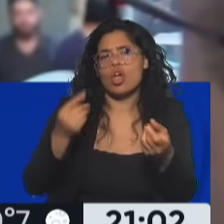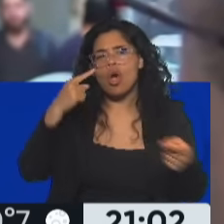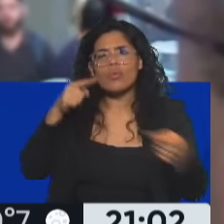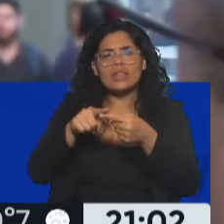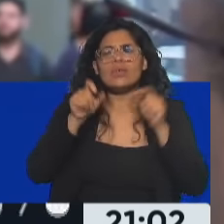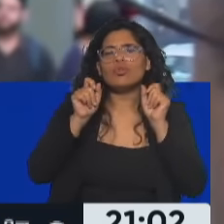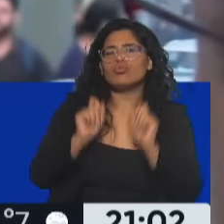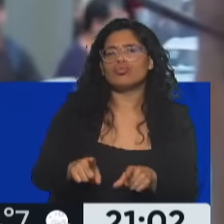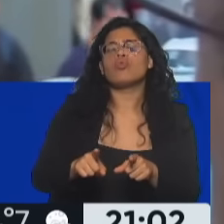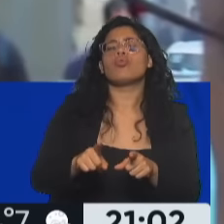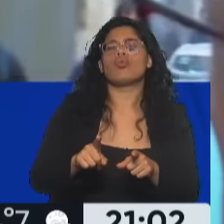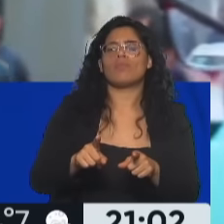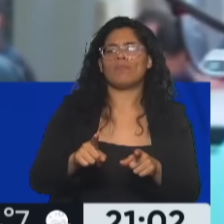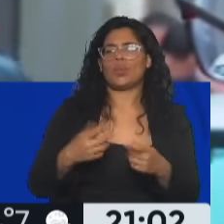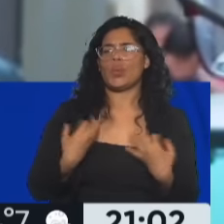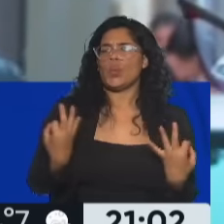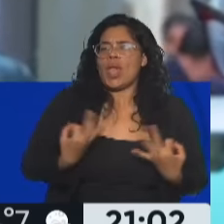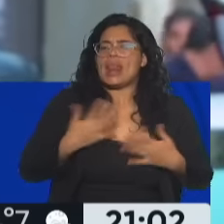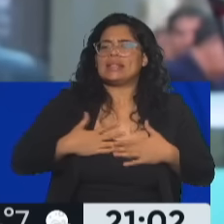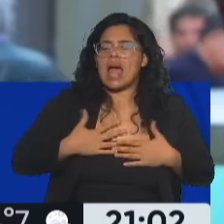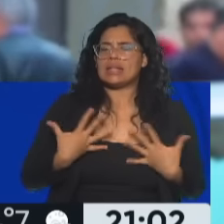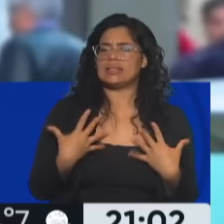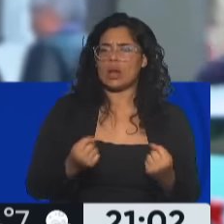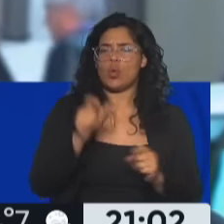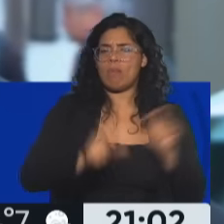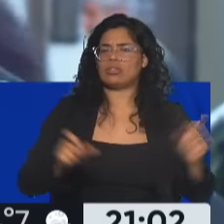que ver con el bienestar y la salud del pueblo argentino. Así que